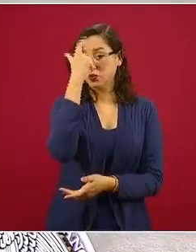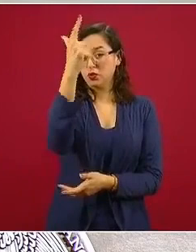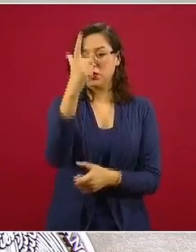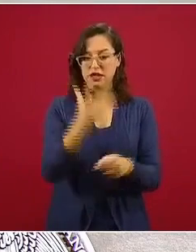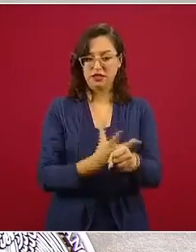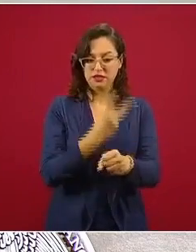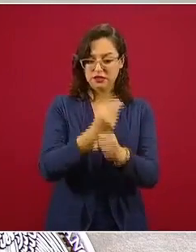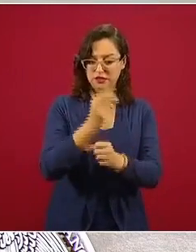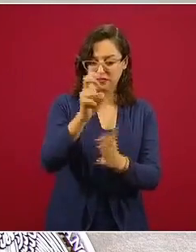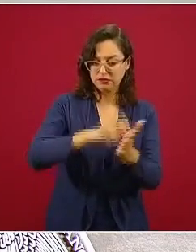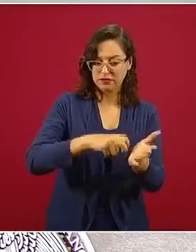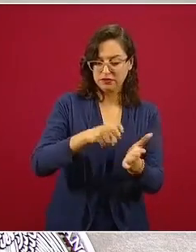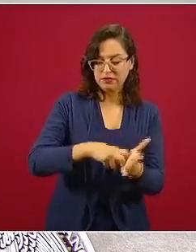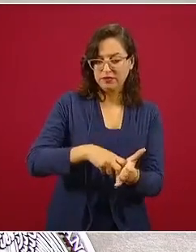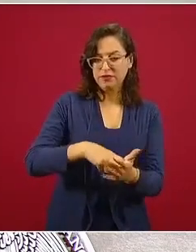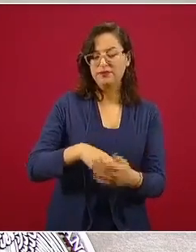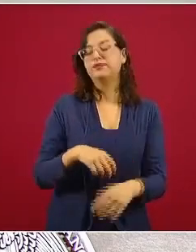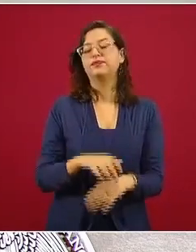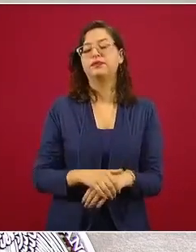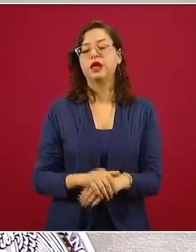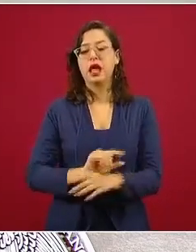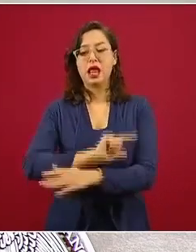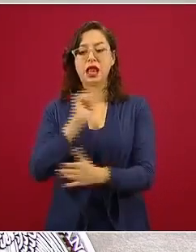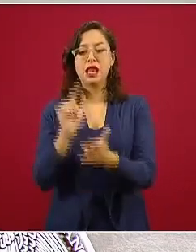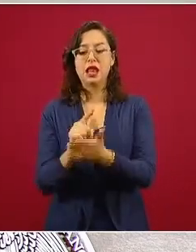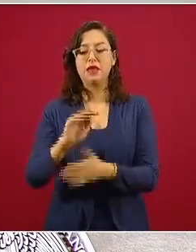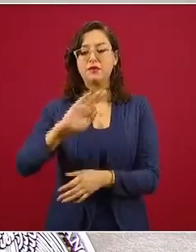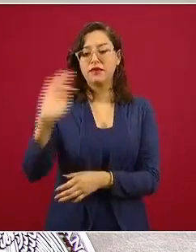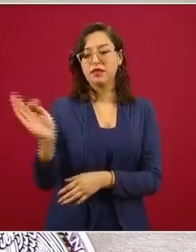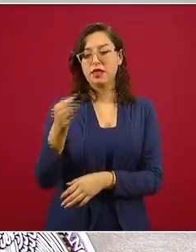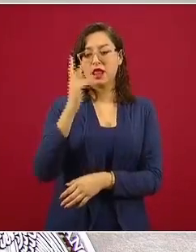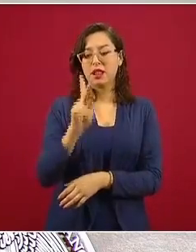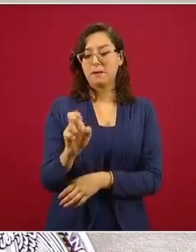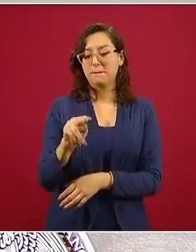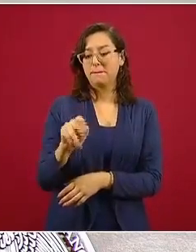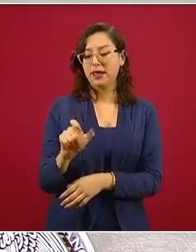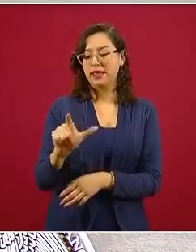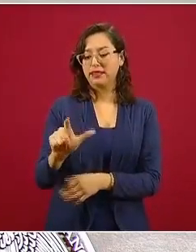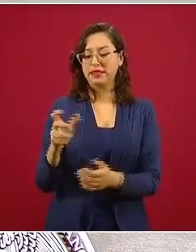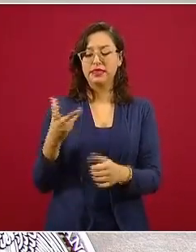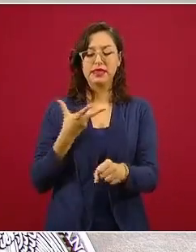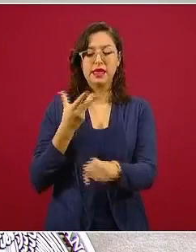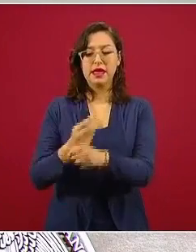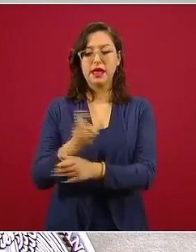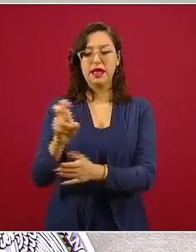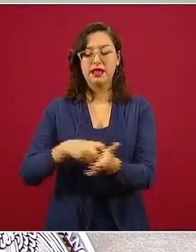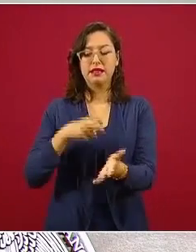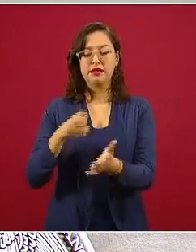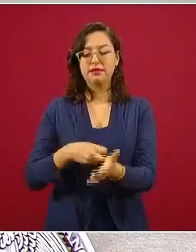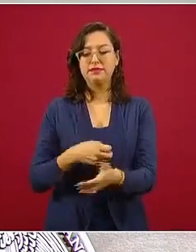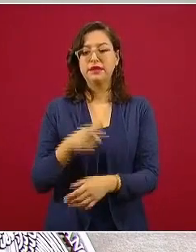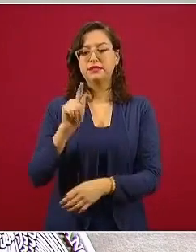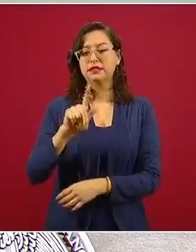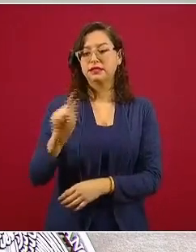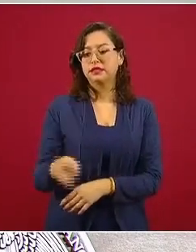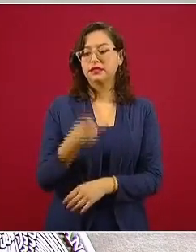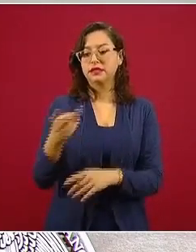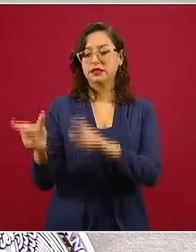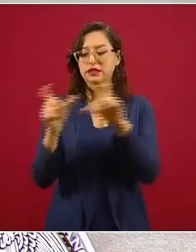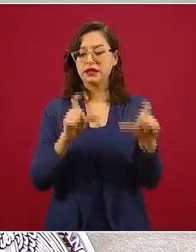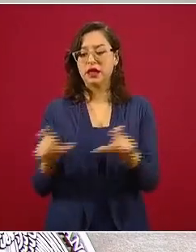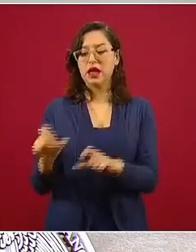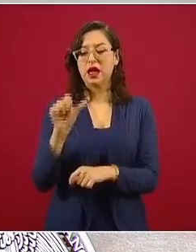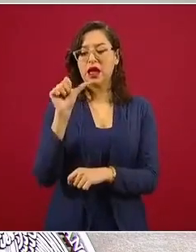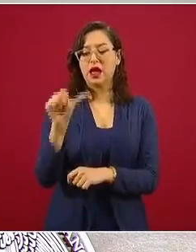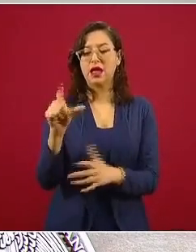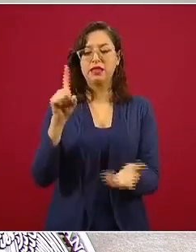reformas al Código Federal Penal vigente y, de conformidad con el artículo 72, fracción